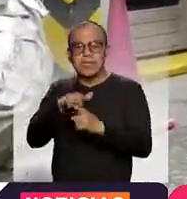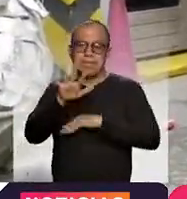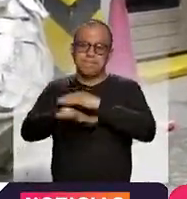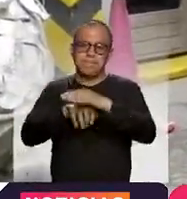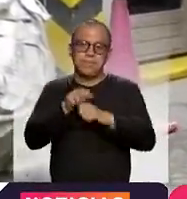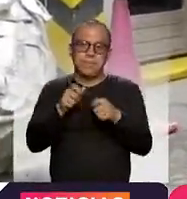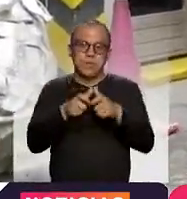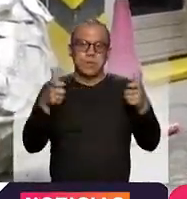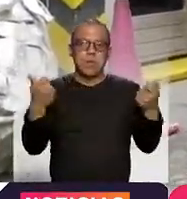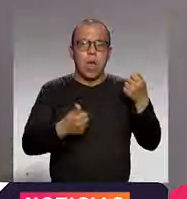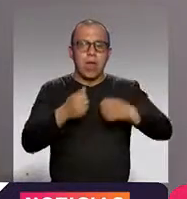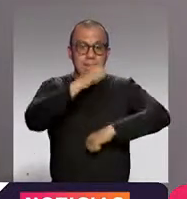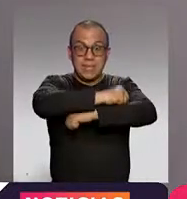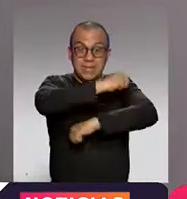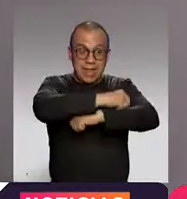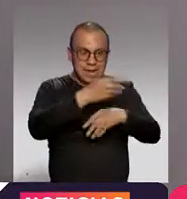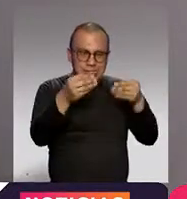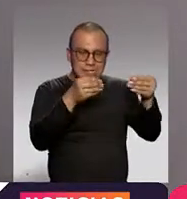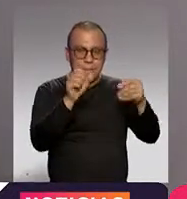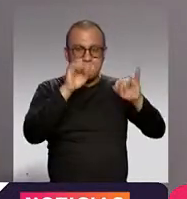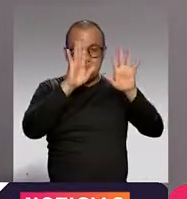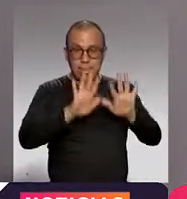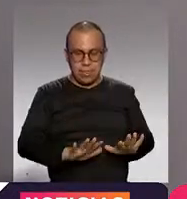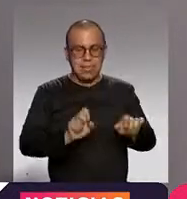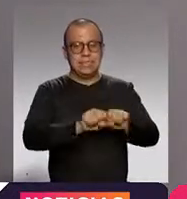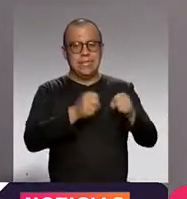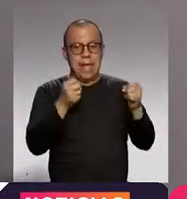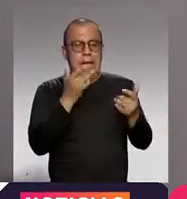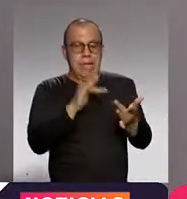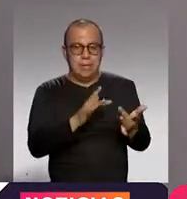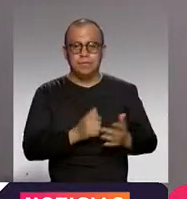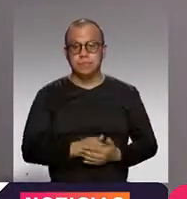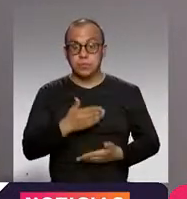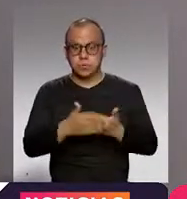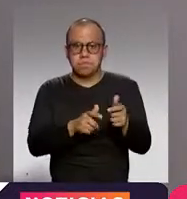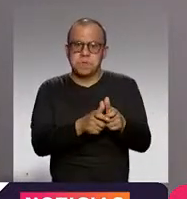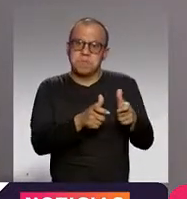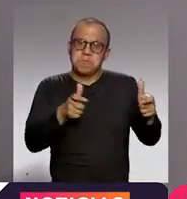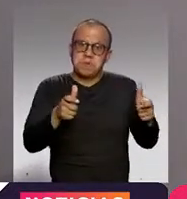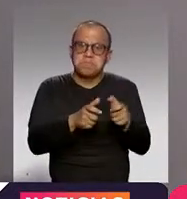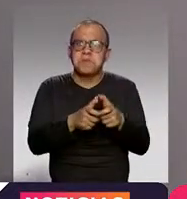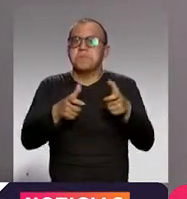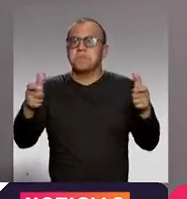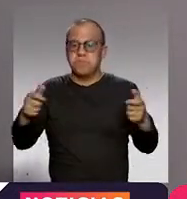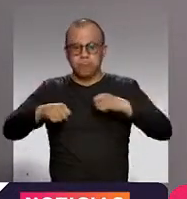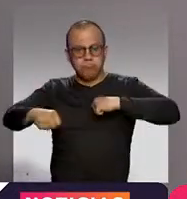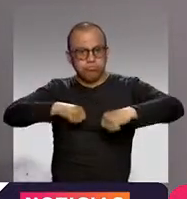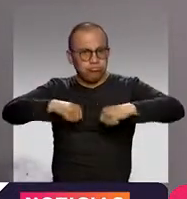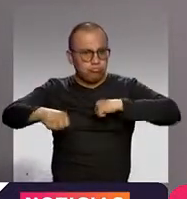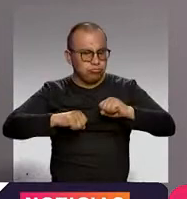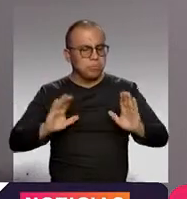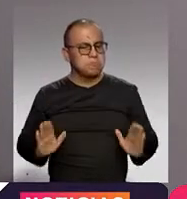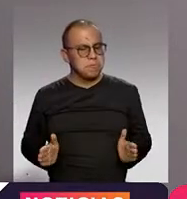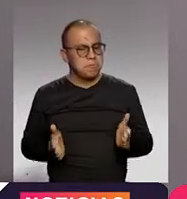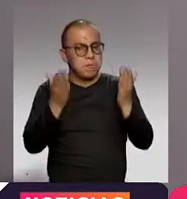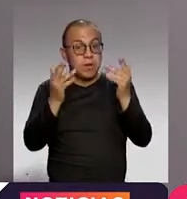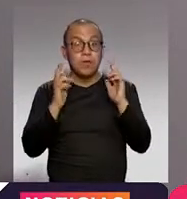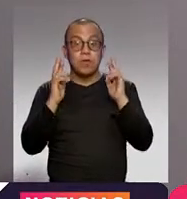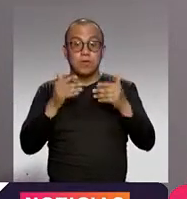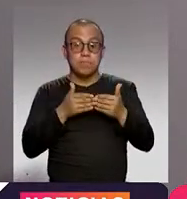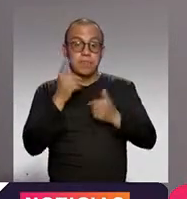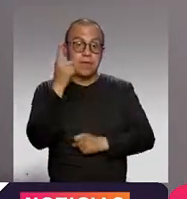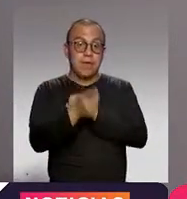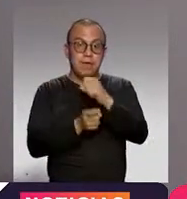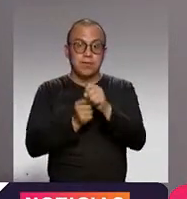reciclaje está el vidrio. Tenemos buenas expectativas, es un sector que viene creciendo bien, es un sector dinámico, esperamos que en los próximos